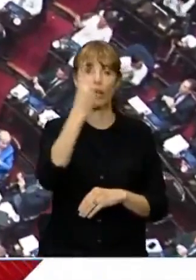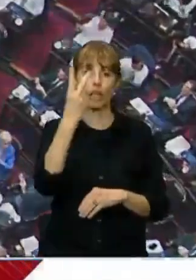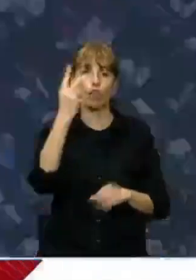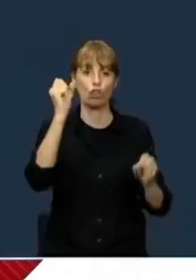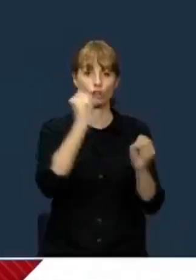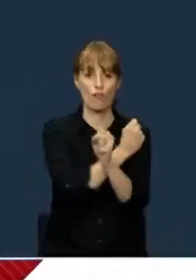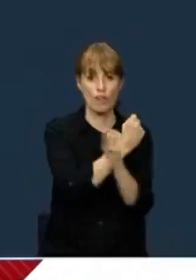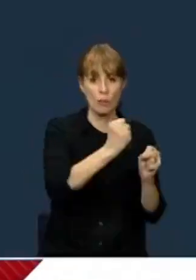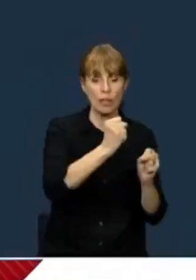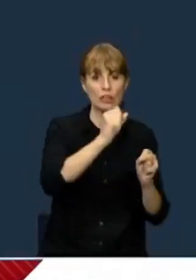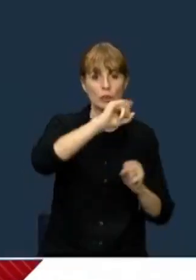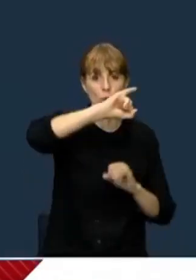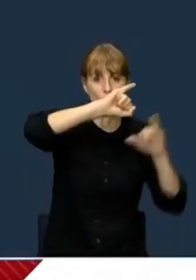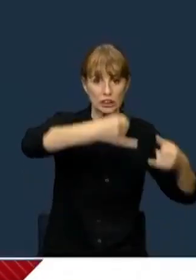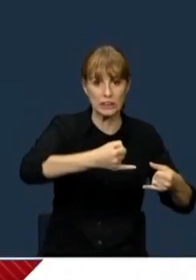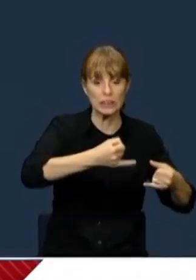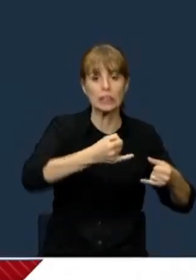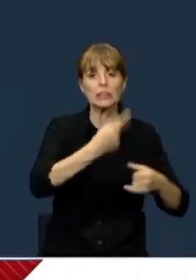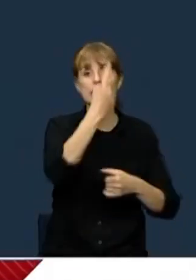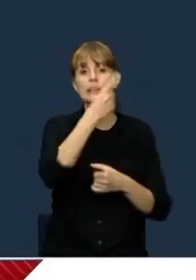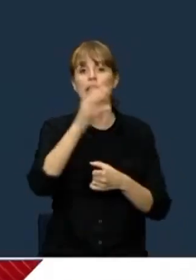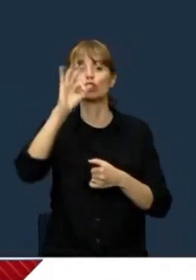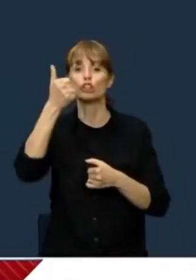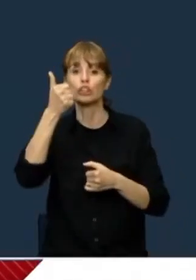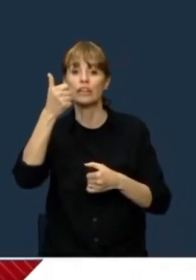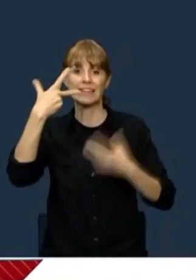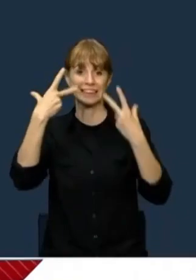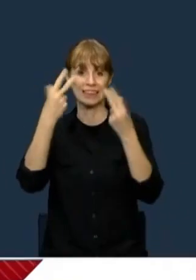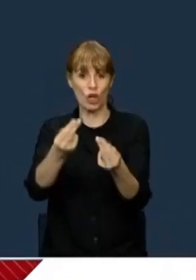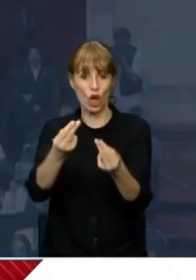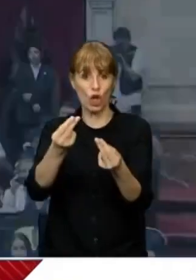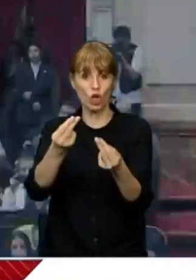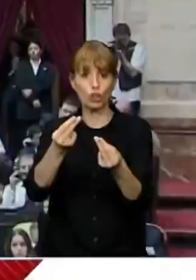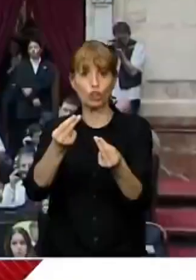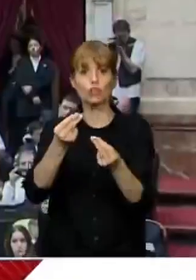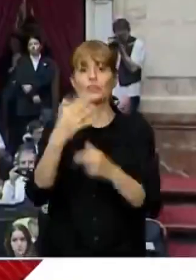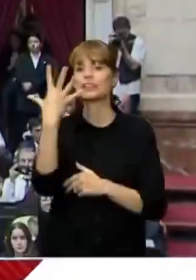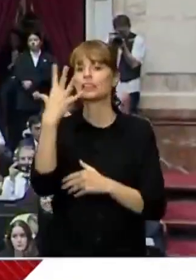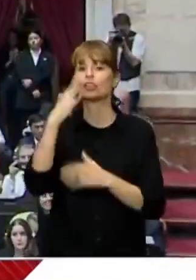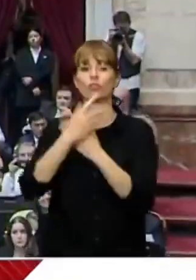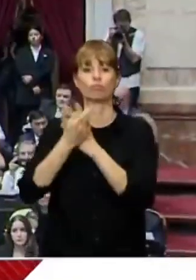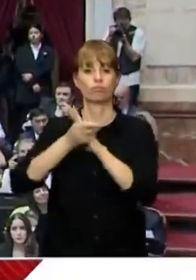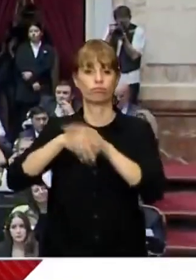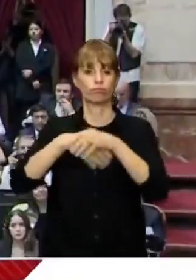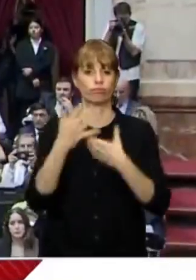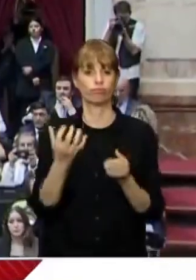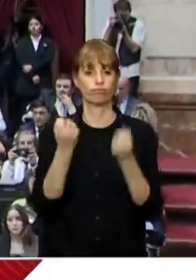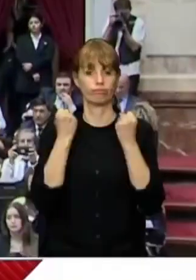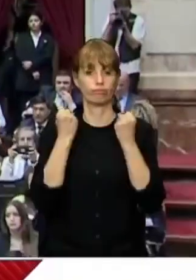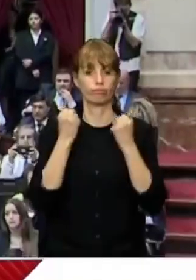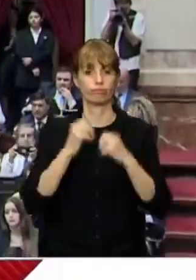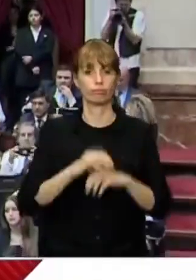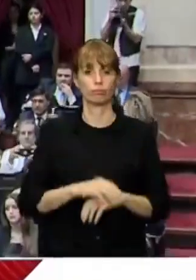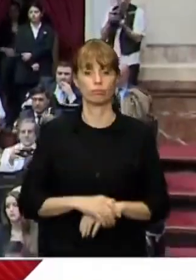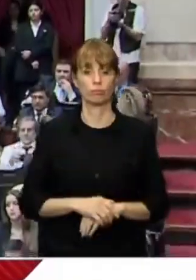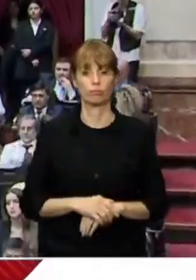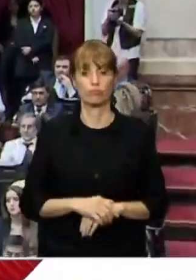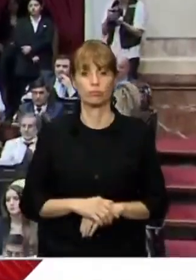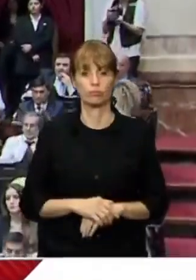votos bueno. afirmativos. Se aprobó. 106 negativos y 5 abstenciones. No, eran 4. A ver, ¿quiénes